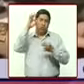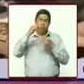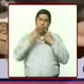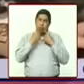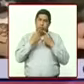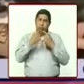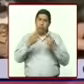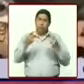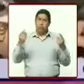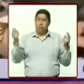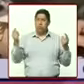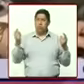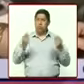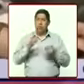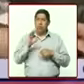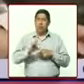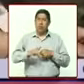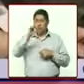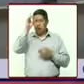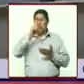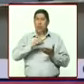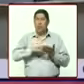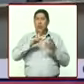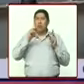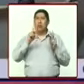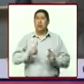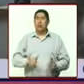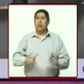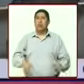poderlo hallar a esa persona.